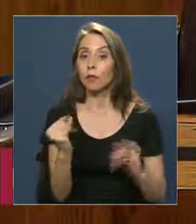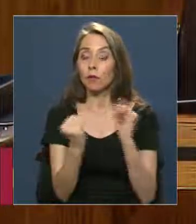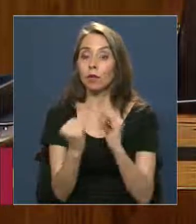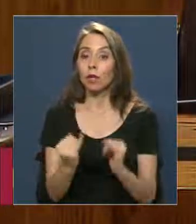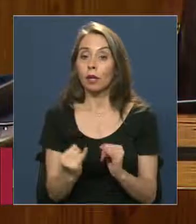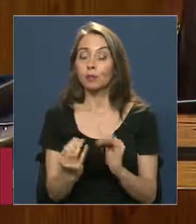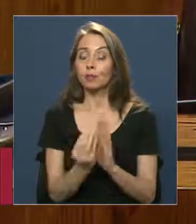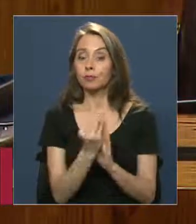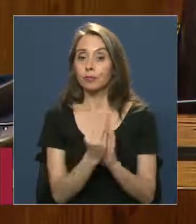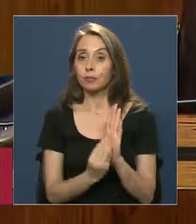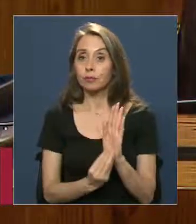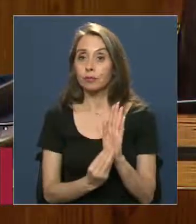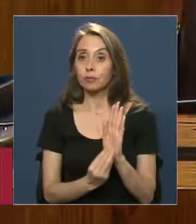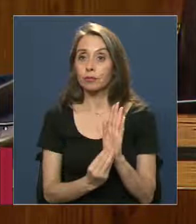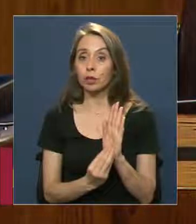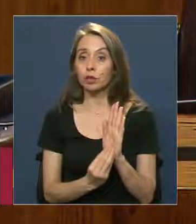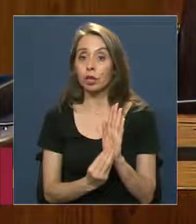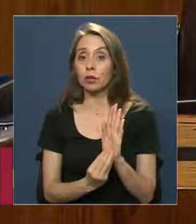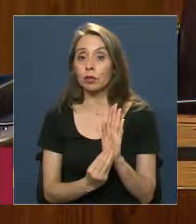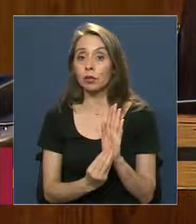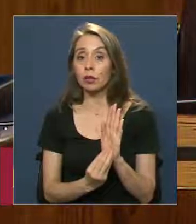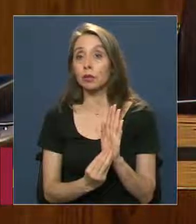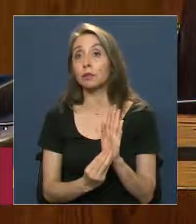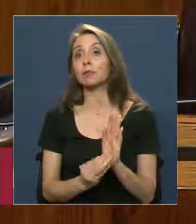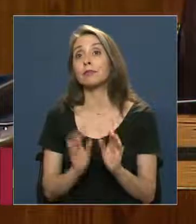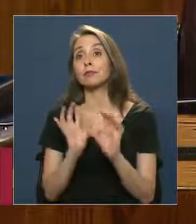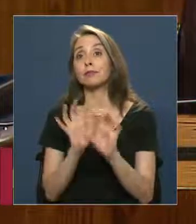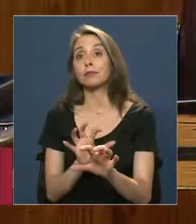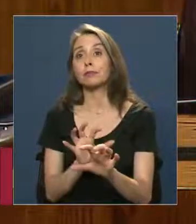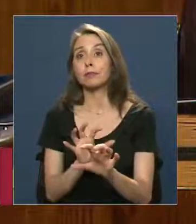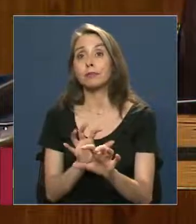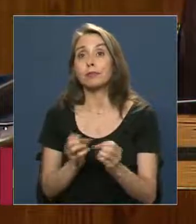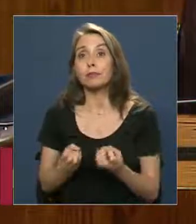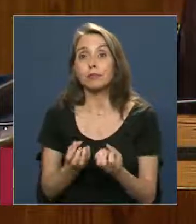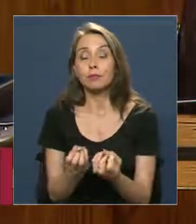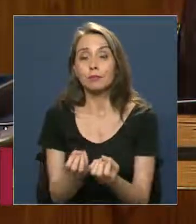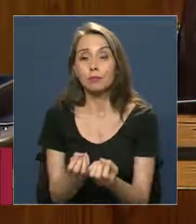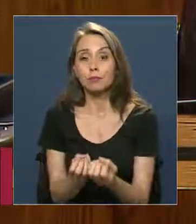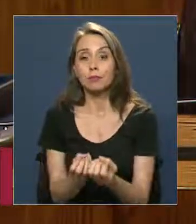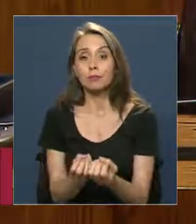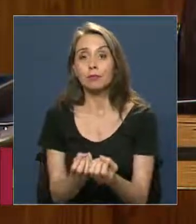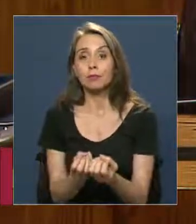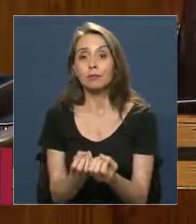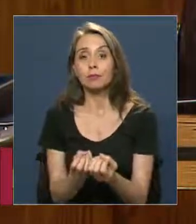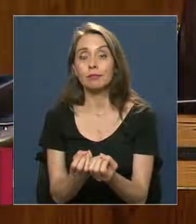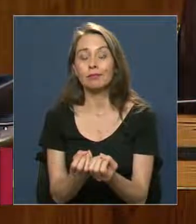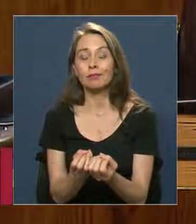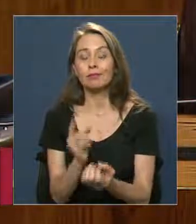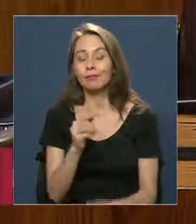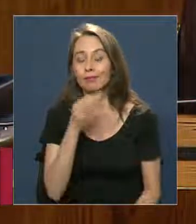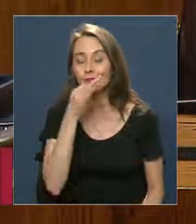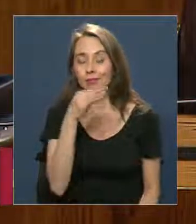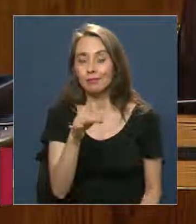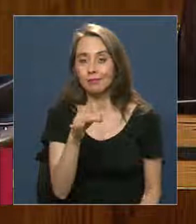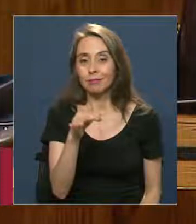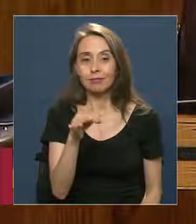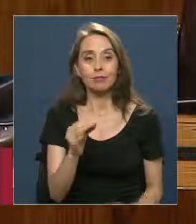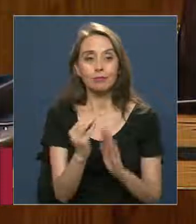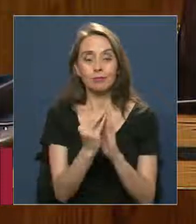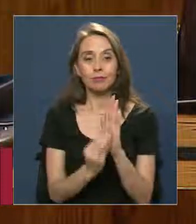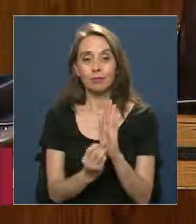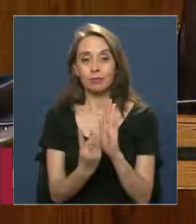está tipificada la incitación al odio, en cuanto señala en el número